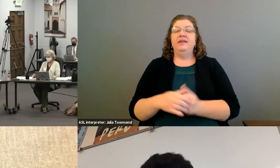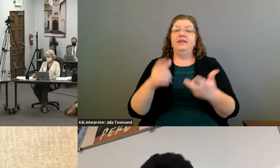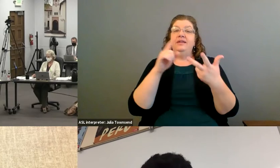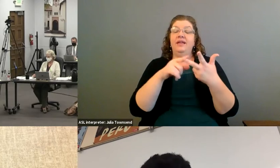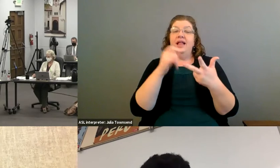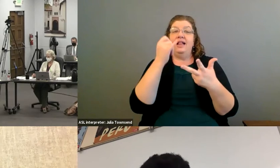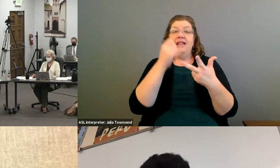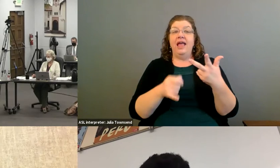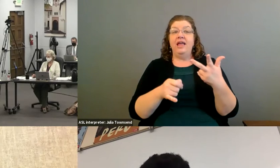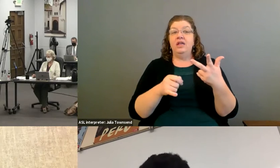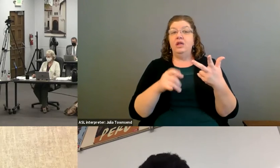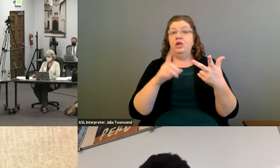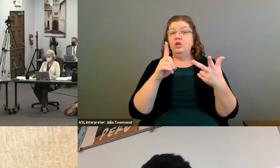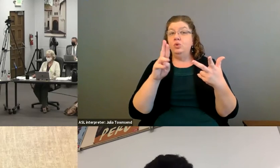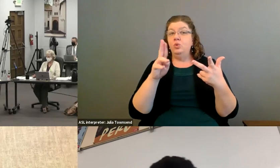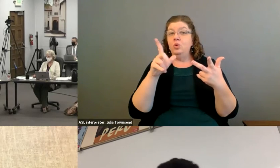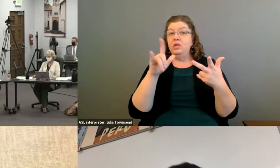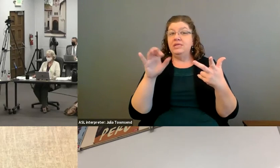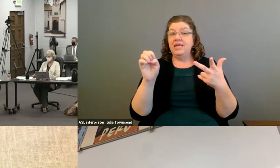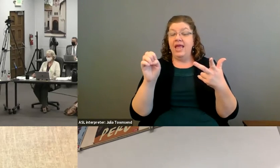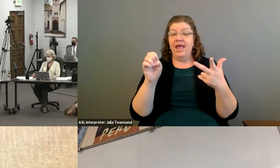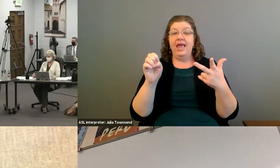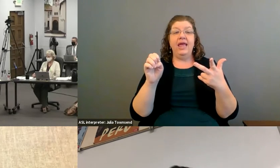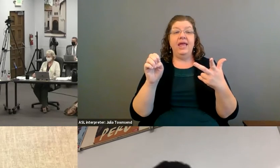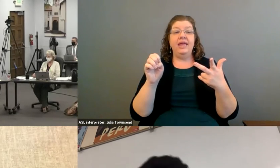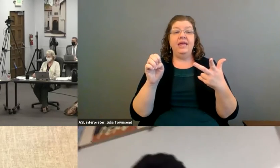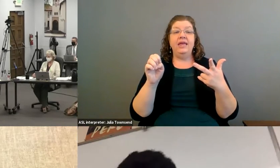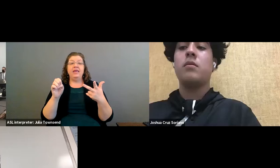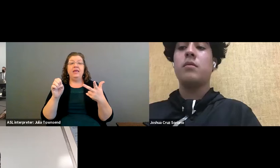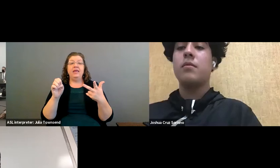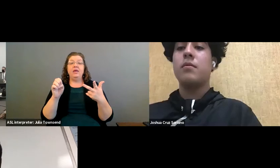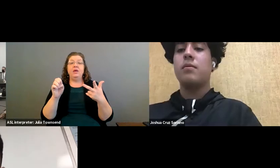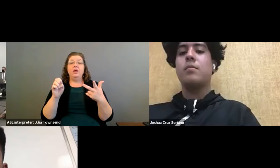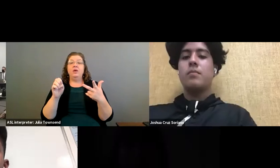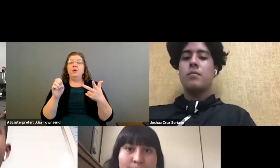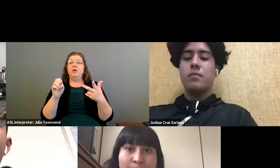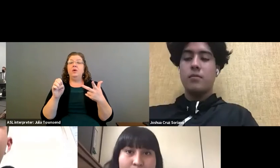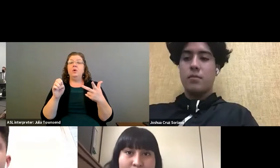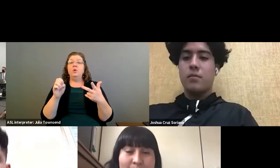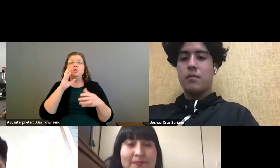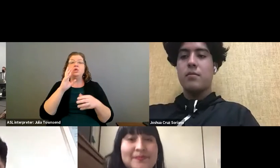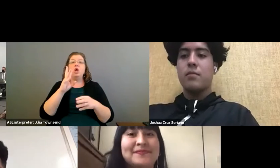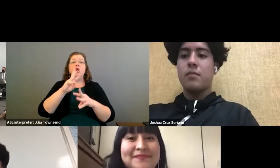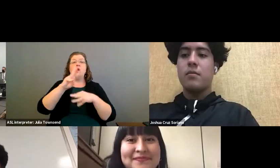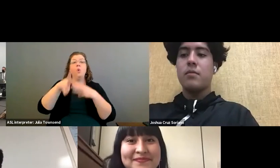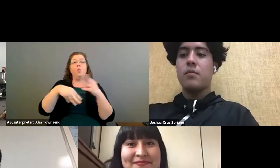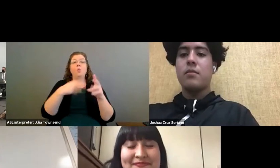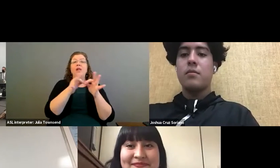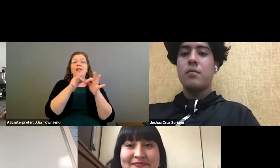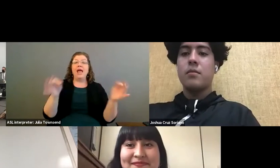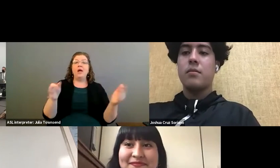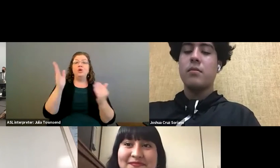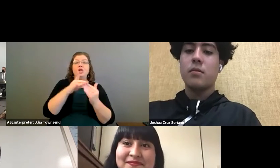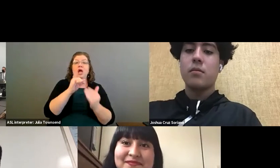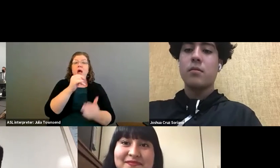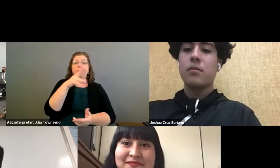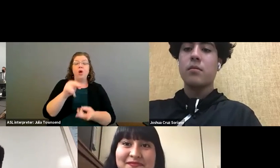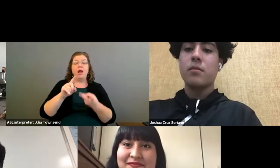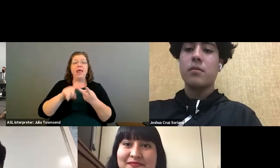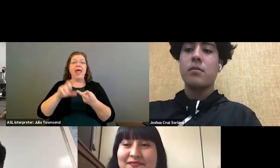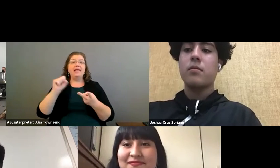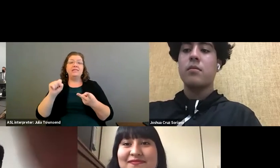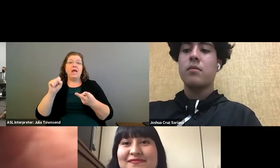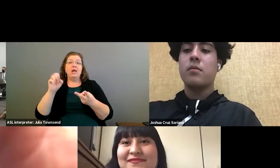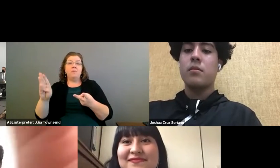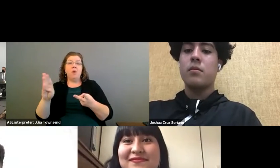Y finalmente, creo que tenemos a Dulce. Correcto. Quien es una don de lenguaje y